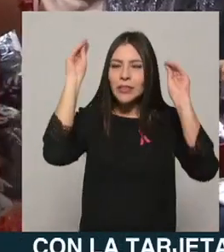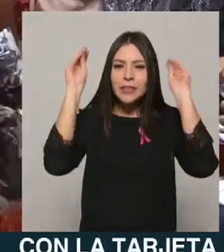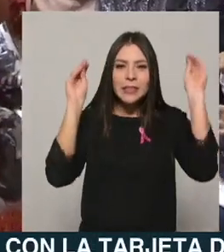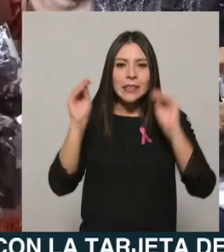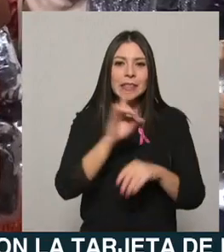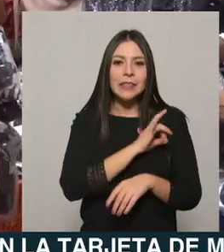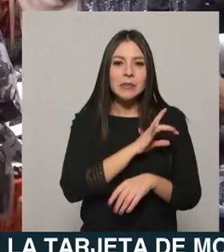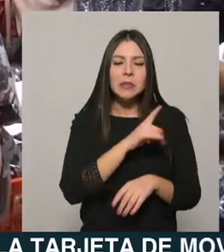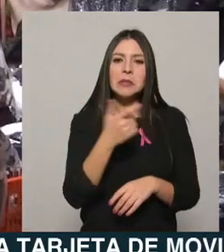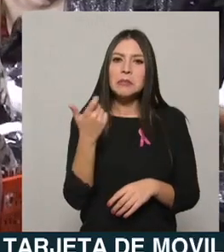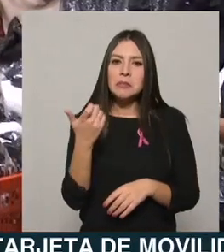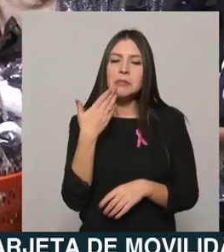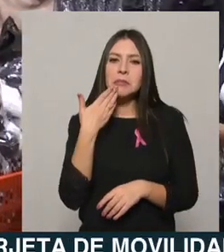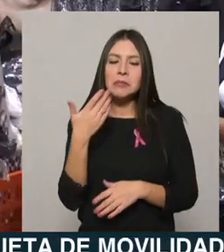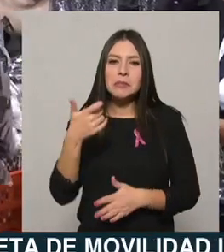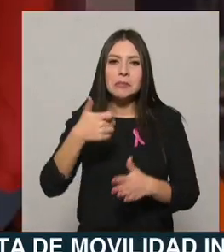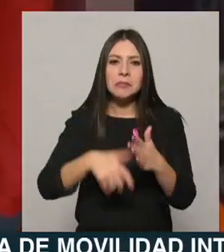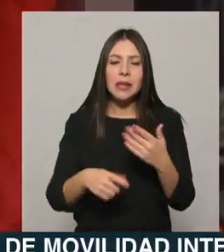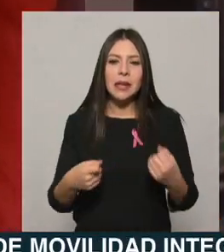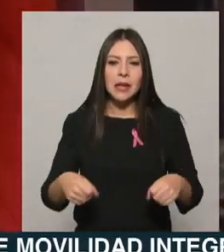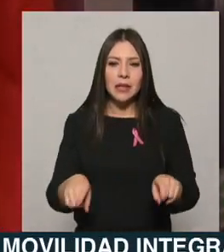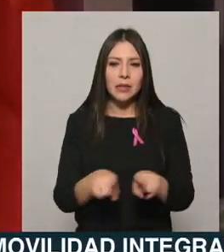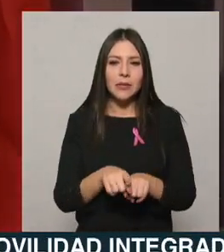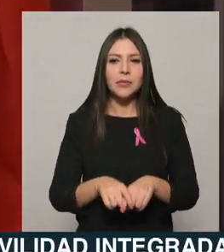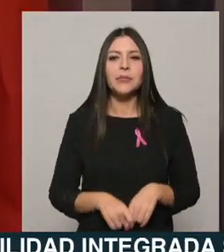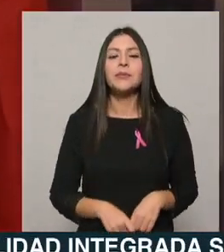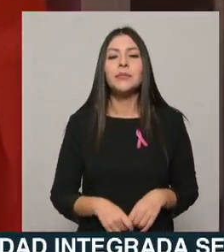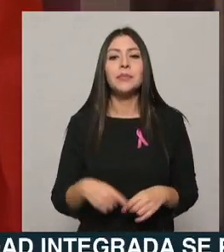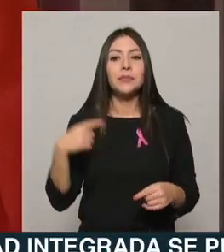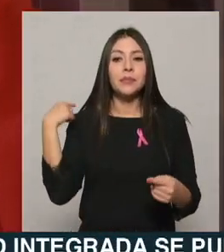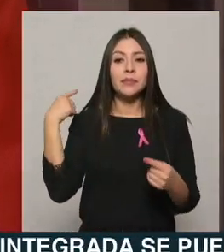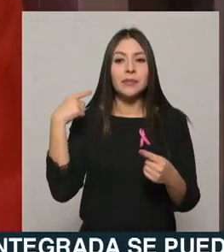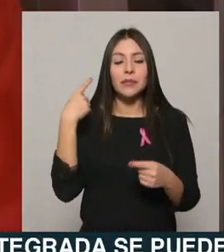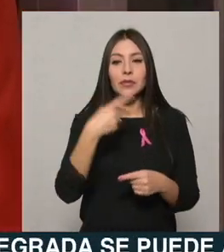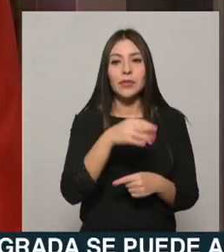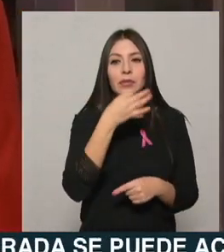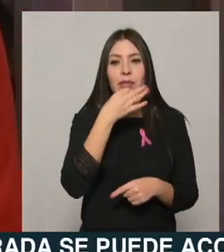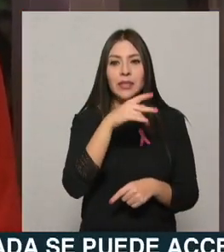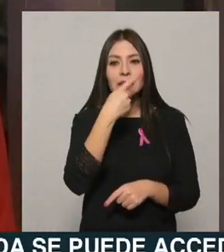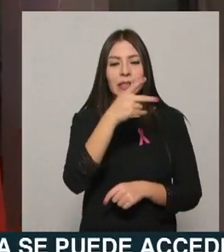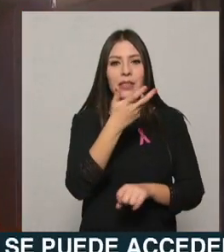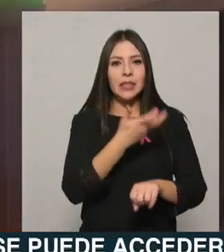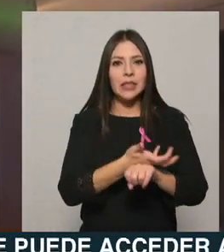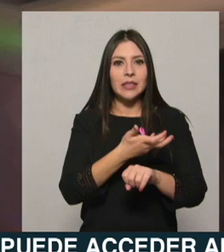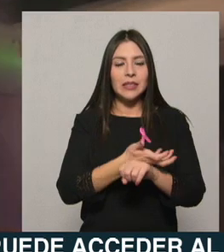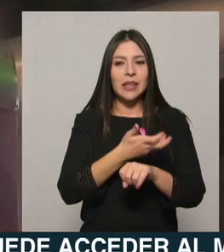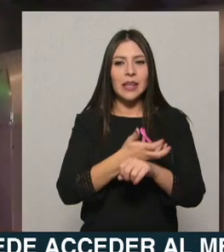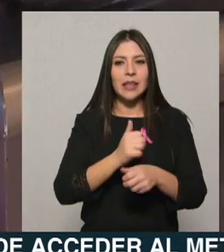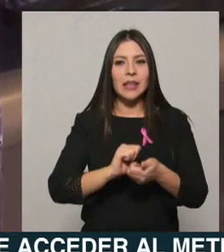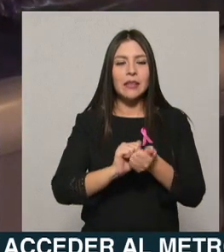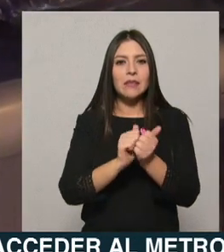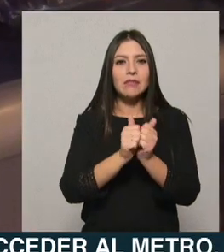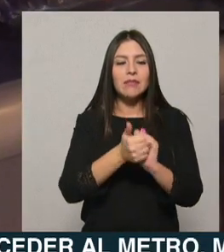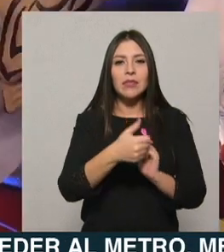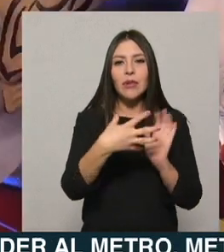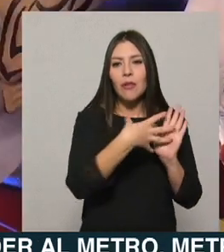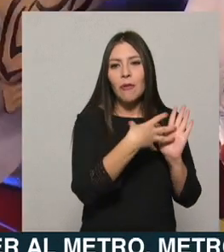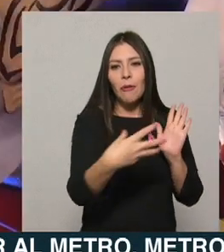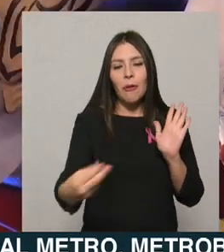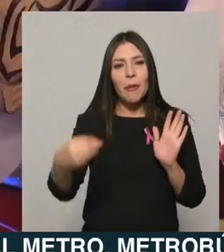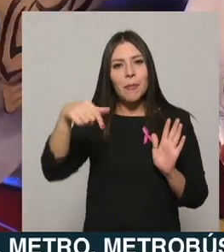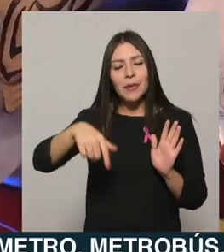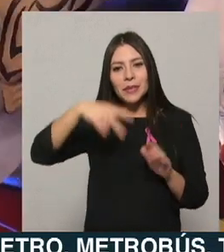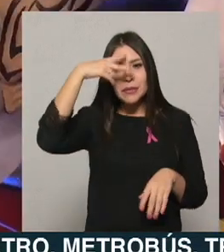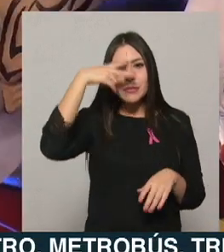al bolsillo de cualquiera. En las últimas décadas, la festividad estadounidense ha permeado en la cultura mexicana, la cual